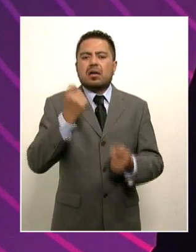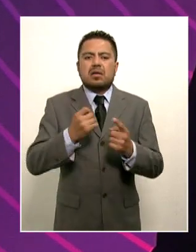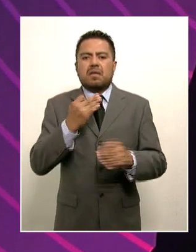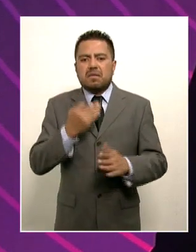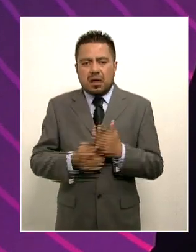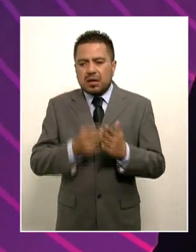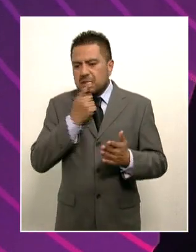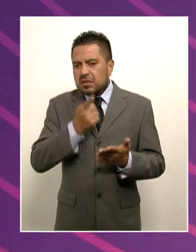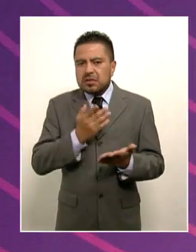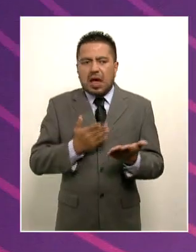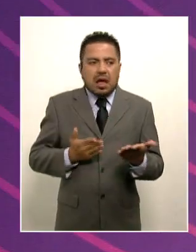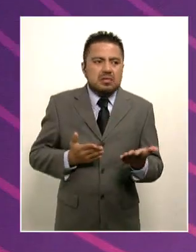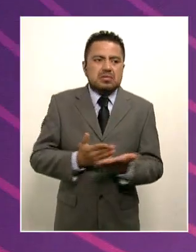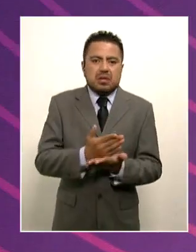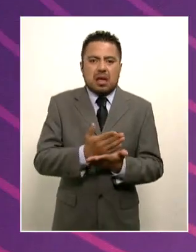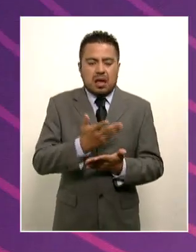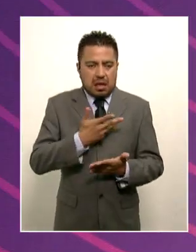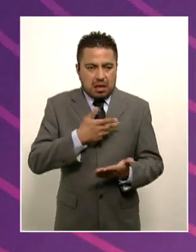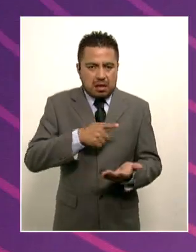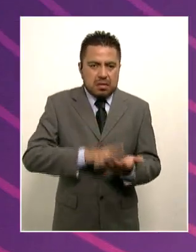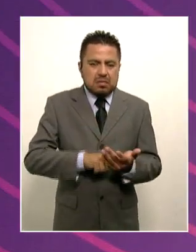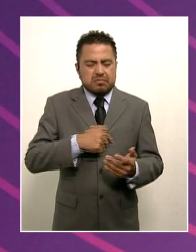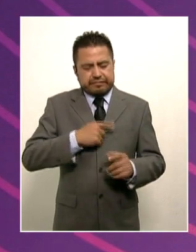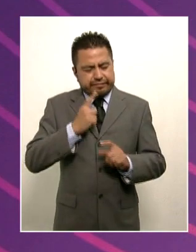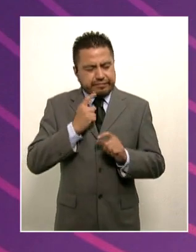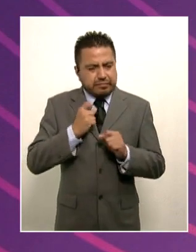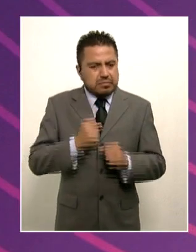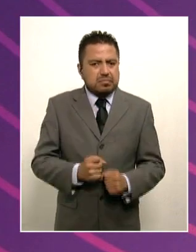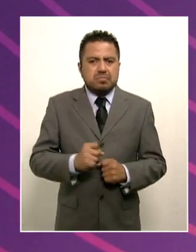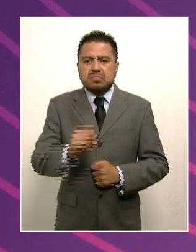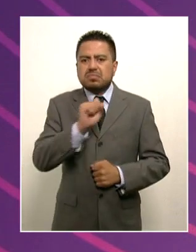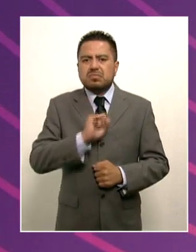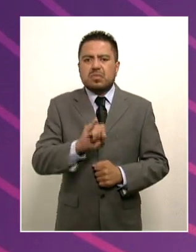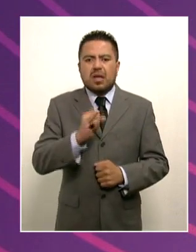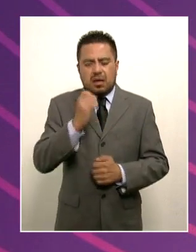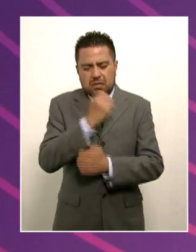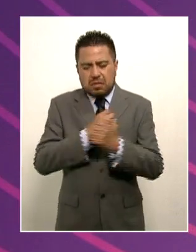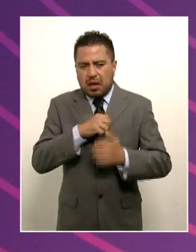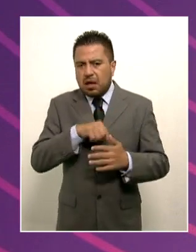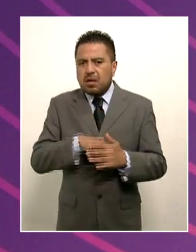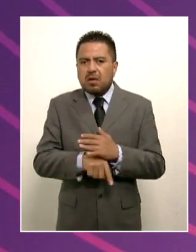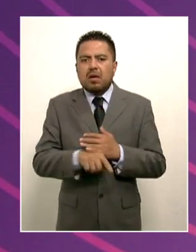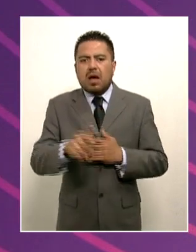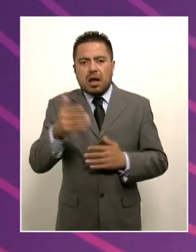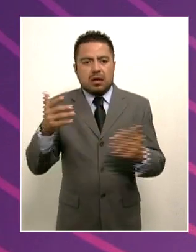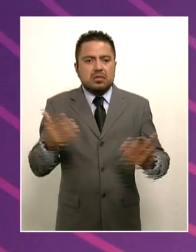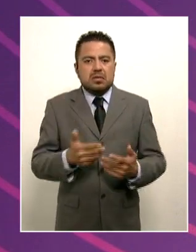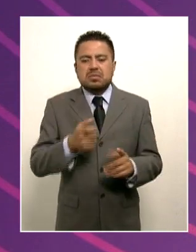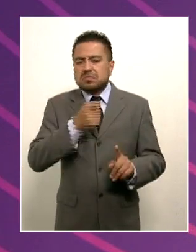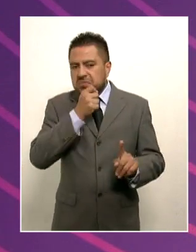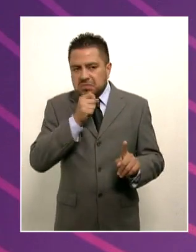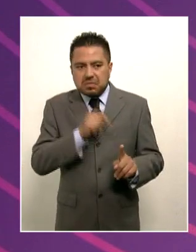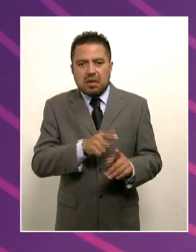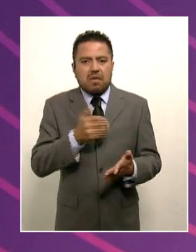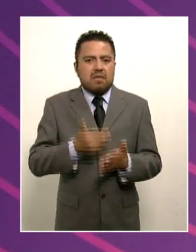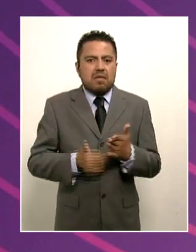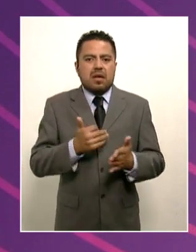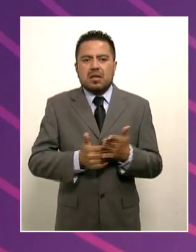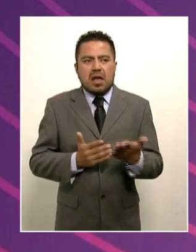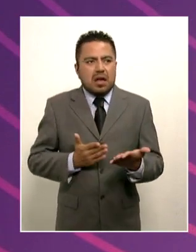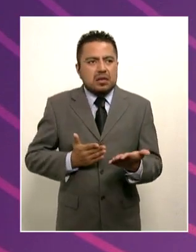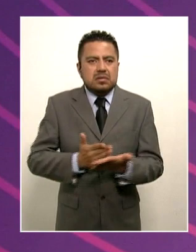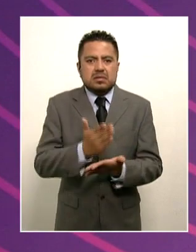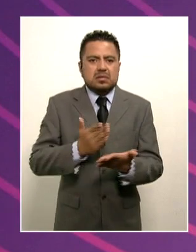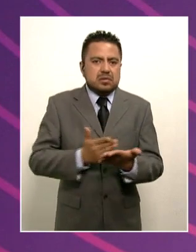accesibles, yo puedo apostar a que hacemos una evaluación y seguimos teniendo falta de